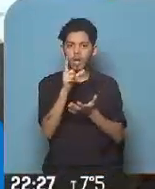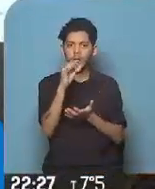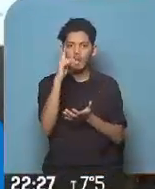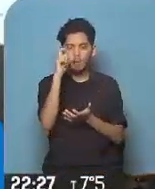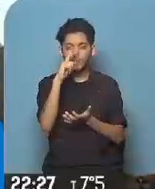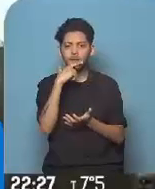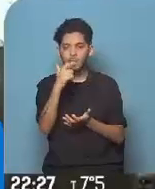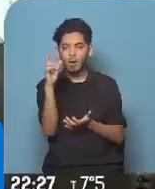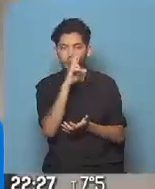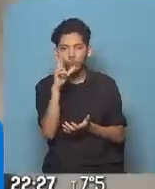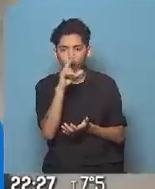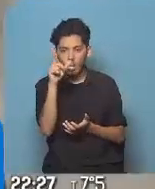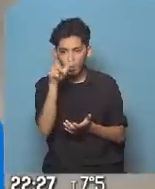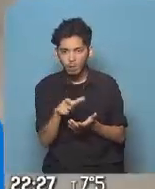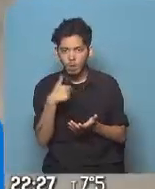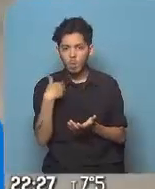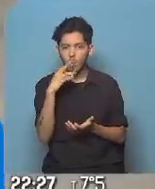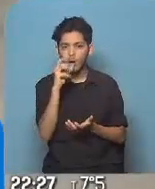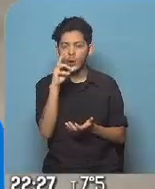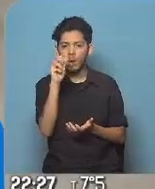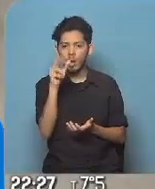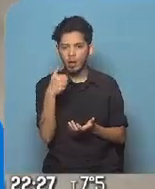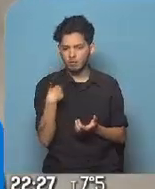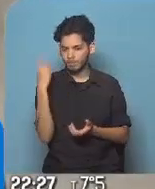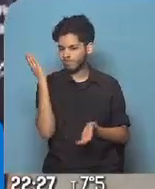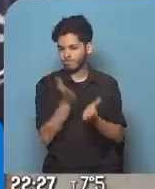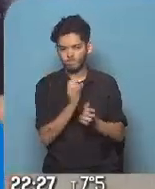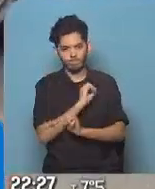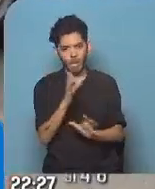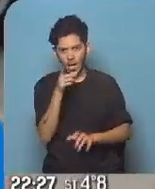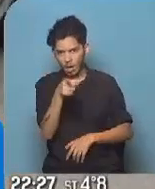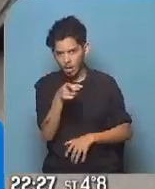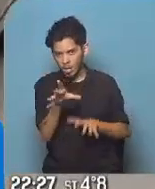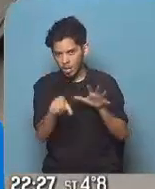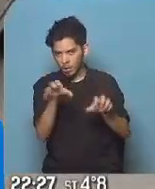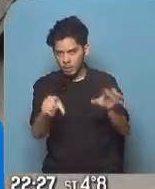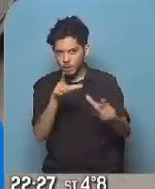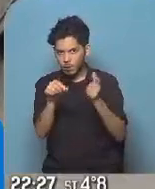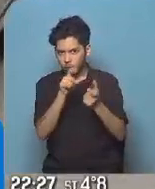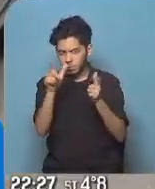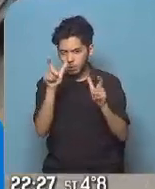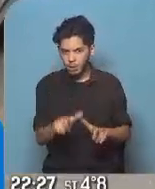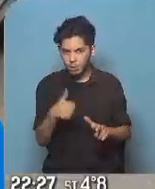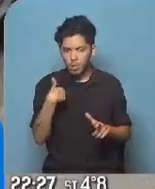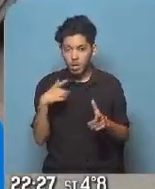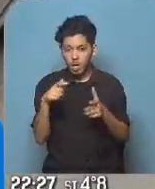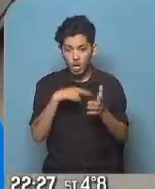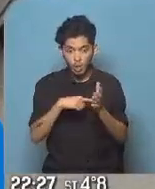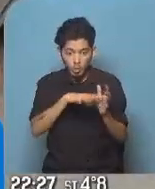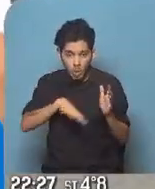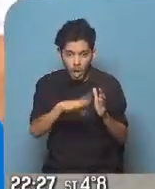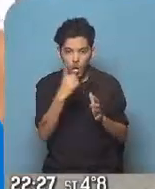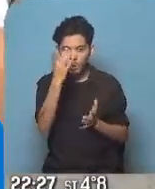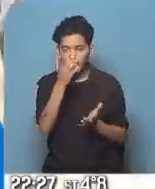Chemnitz, Barbara Ludwig, condenó la caza de extranjeros y afirmó que lo ocurrido en esa ciudad no tiene cabida en un Estado